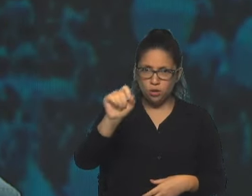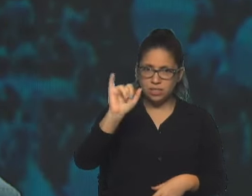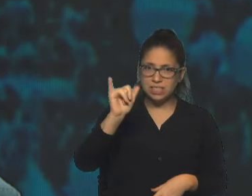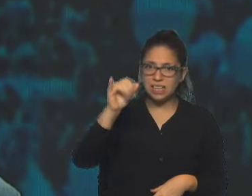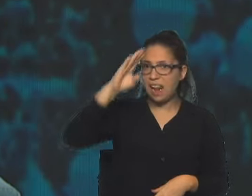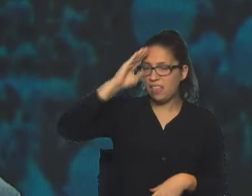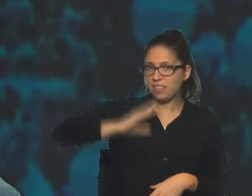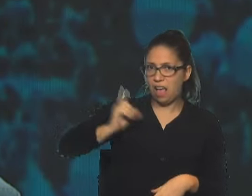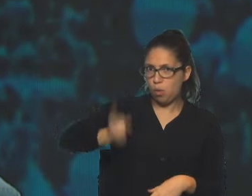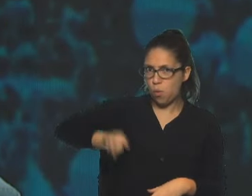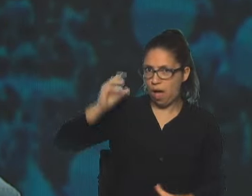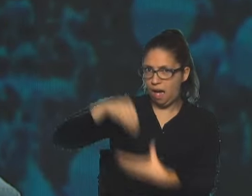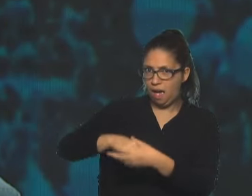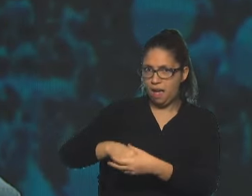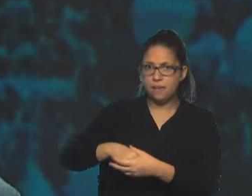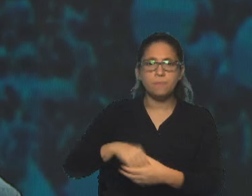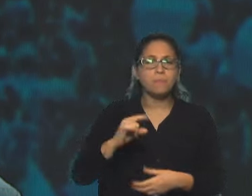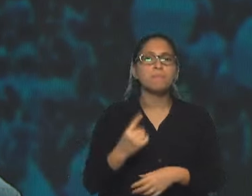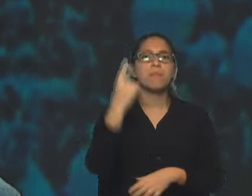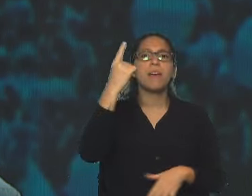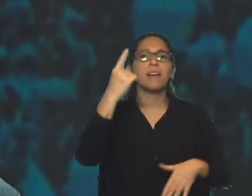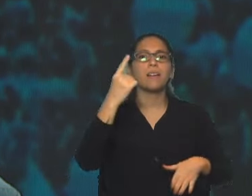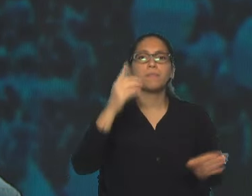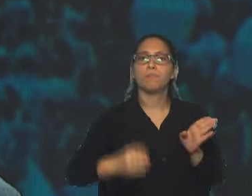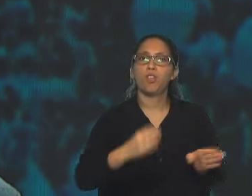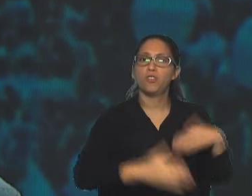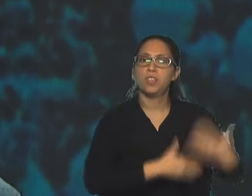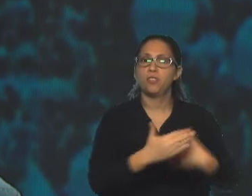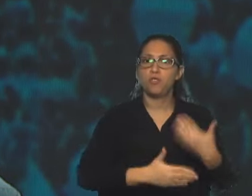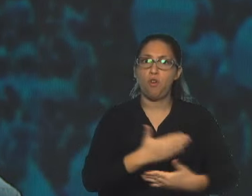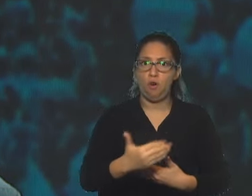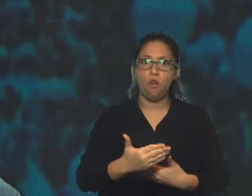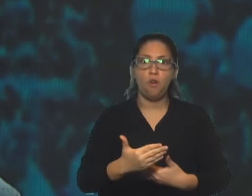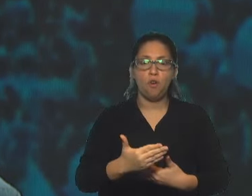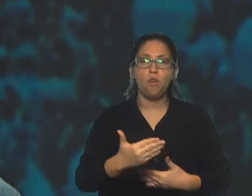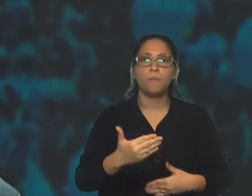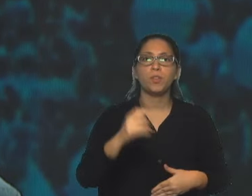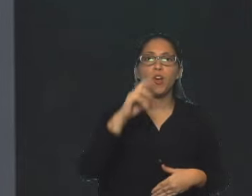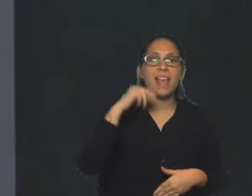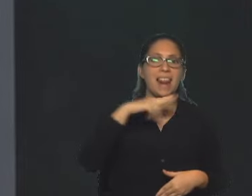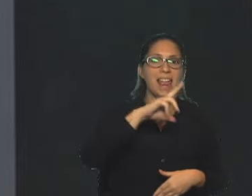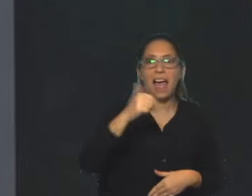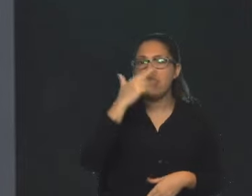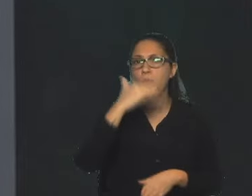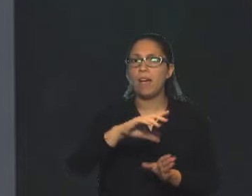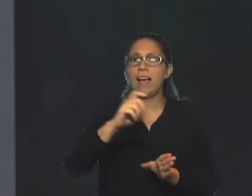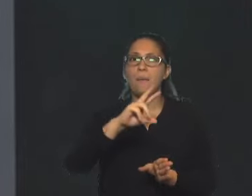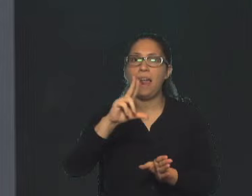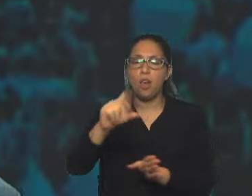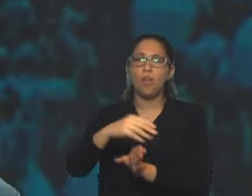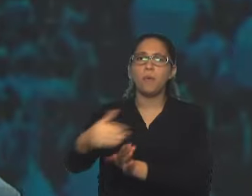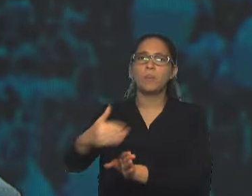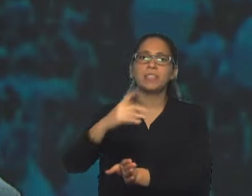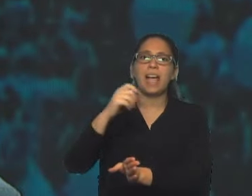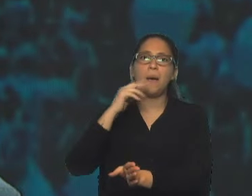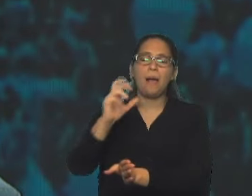digo. En la dictadura, el primer proceso para eso lo inició el doctor Yanela, Egidio Yanela, sí, claro. Lo siguió Cavallo y lo terminó González Solar en los